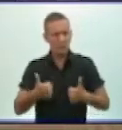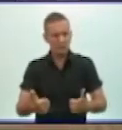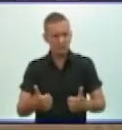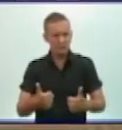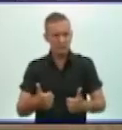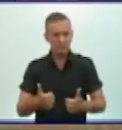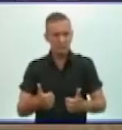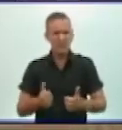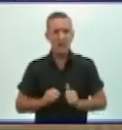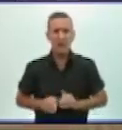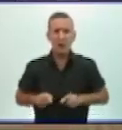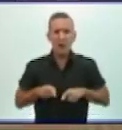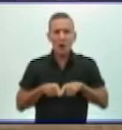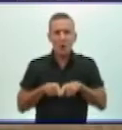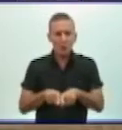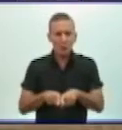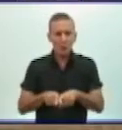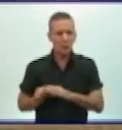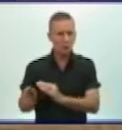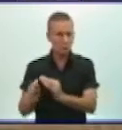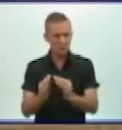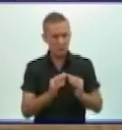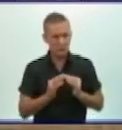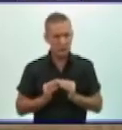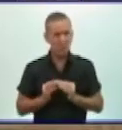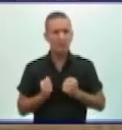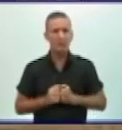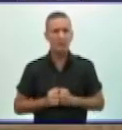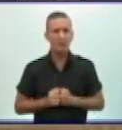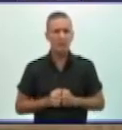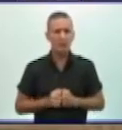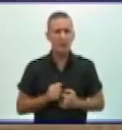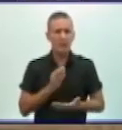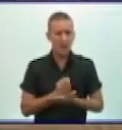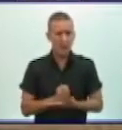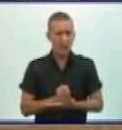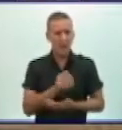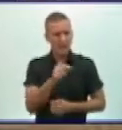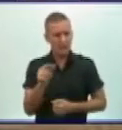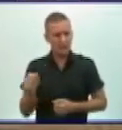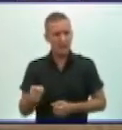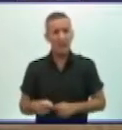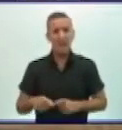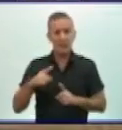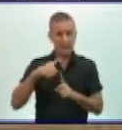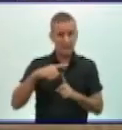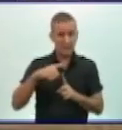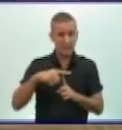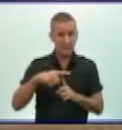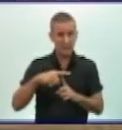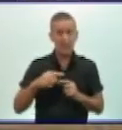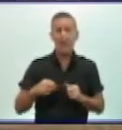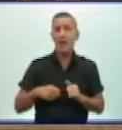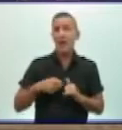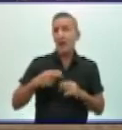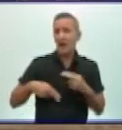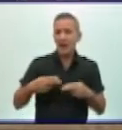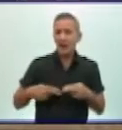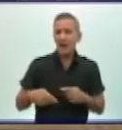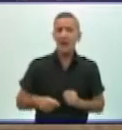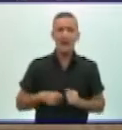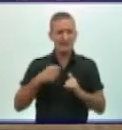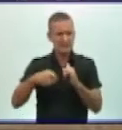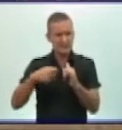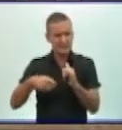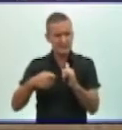comunidad. Como ya será habitual en este espacio, a mis alumnos les iré dando la tarea de realizar una pequeña dramatización que tenga que ver con el tema que